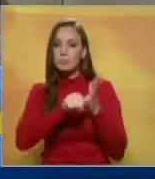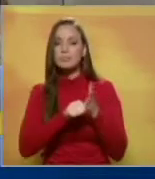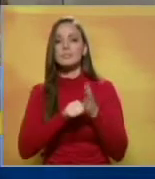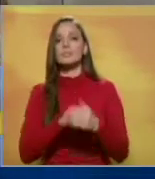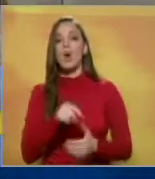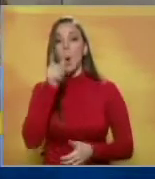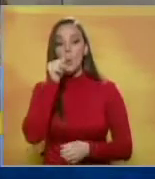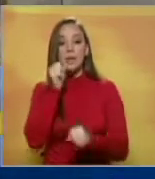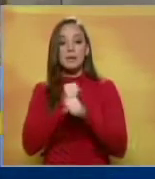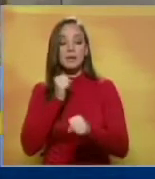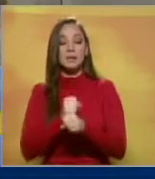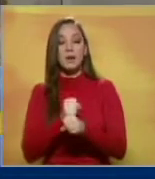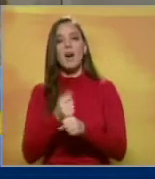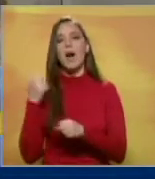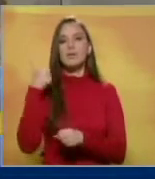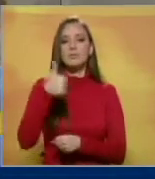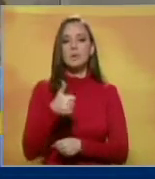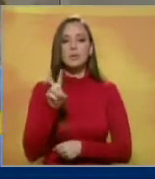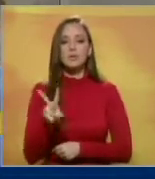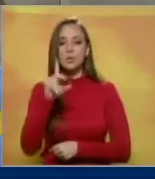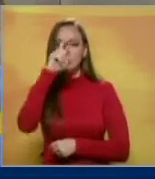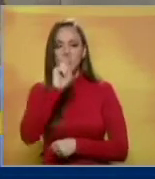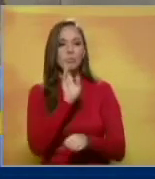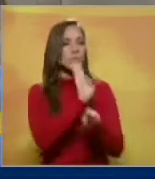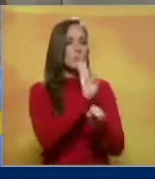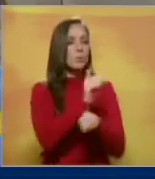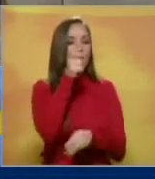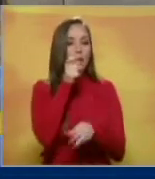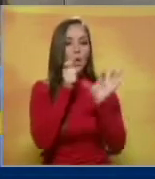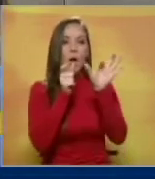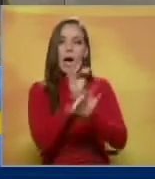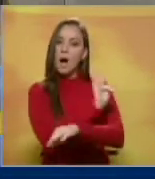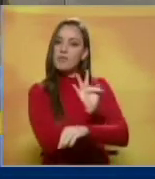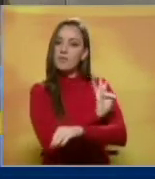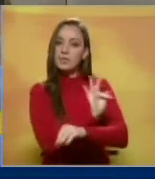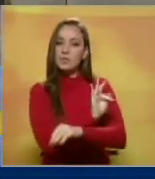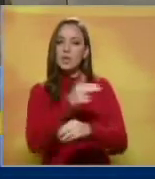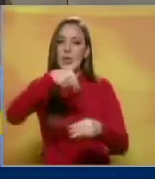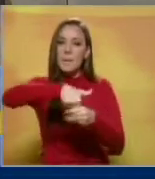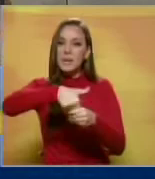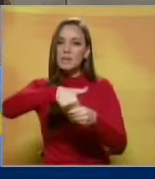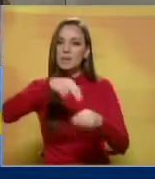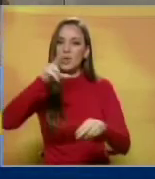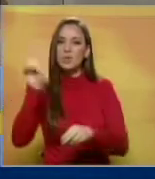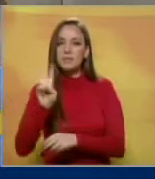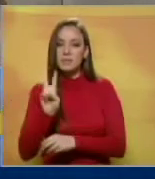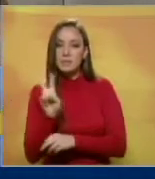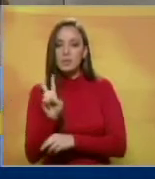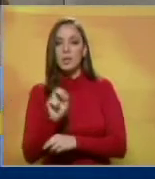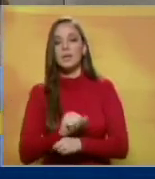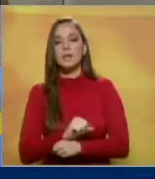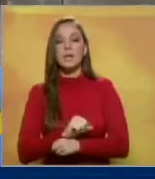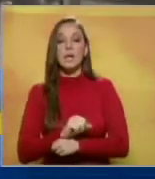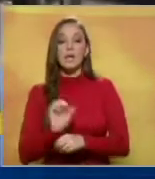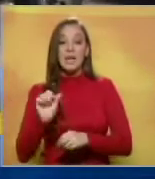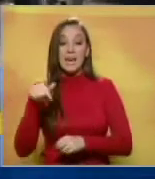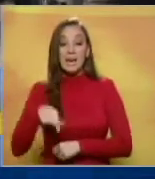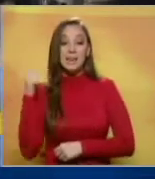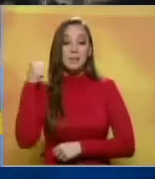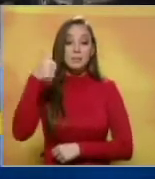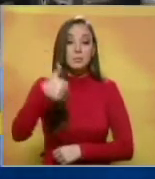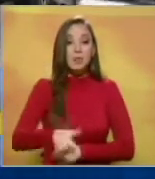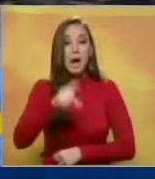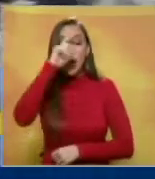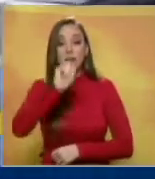víctima trabajaba desde hace dos años como escolta particular de un funcionario de petróleos de venezuela en lo que va de año 12 guardaespaldas han